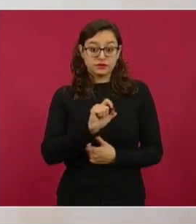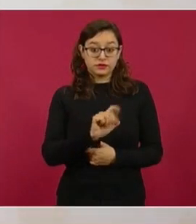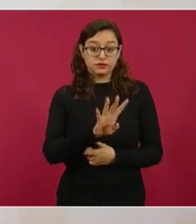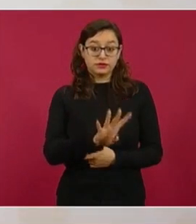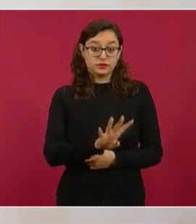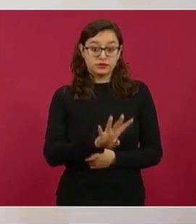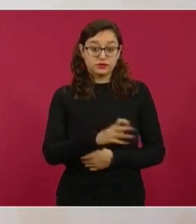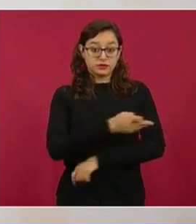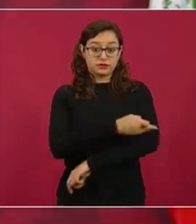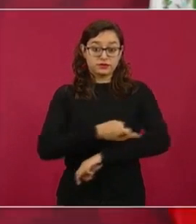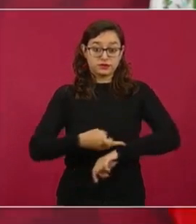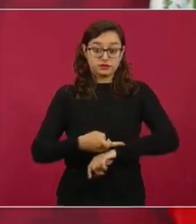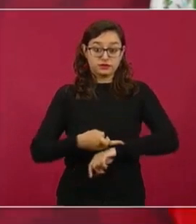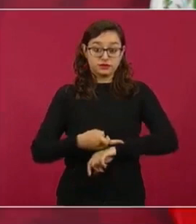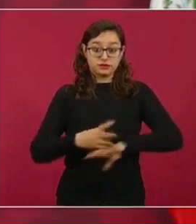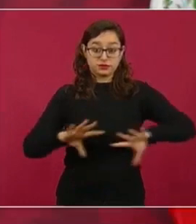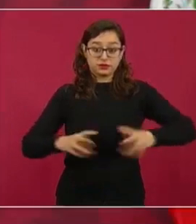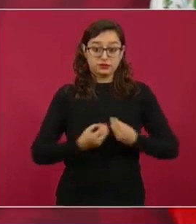suman